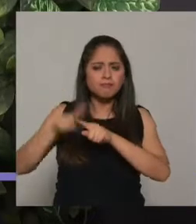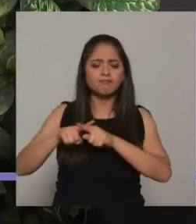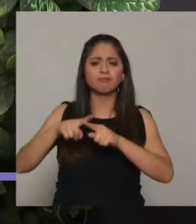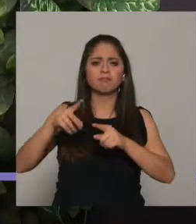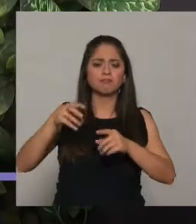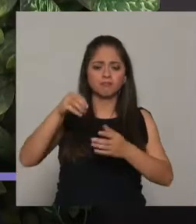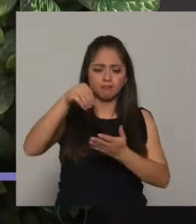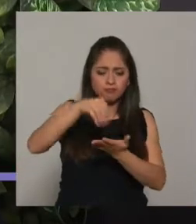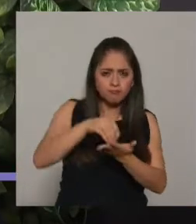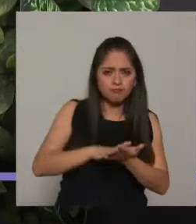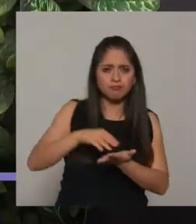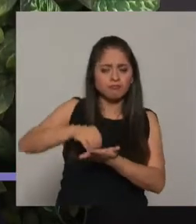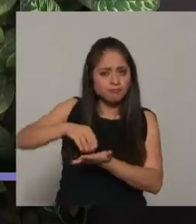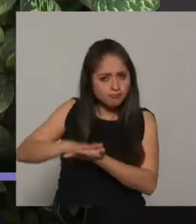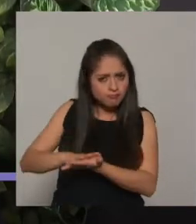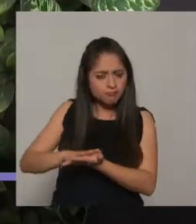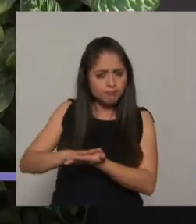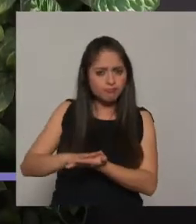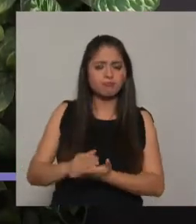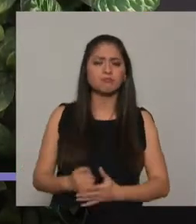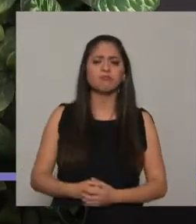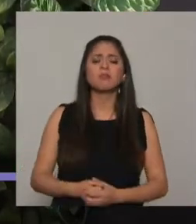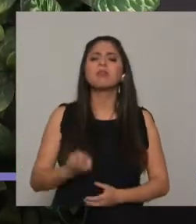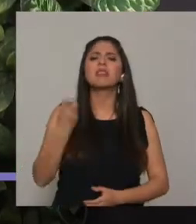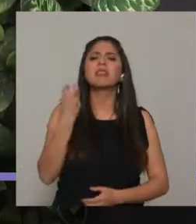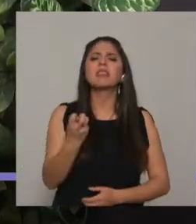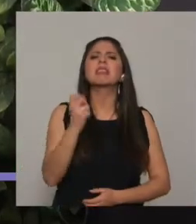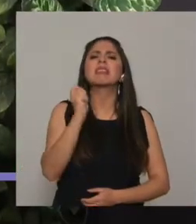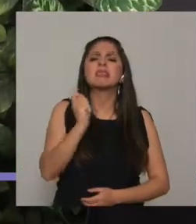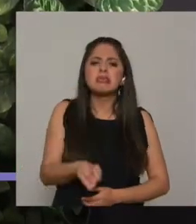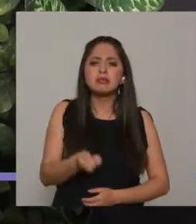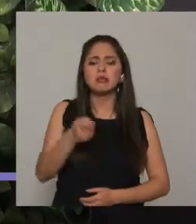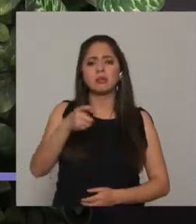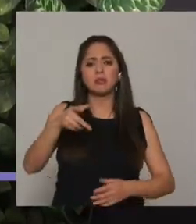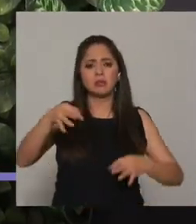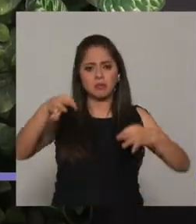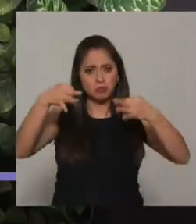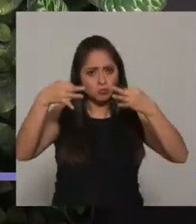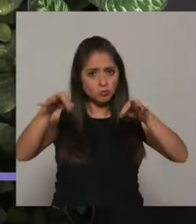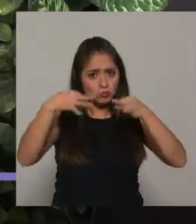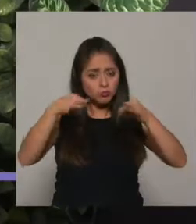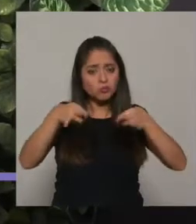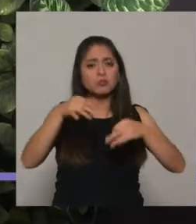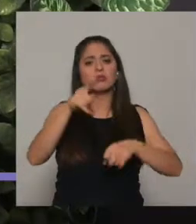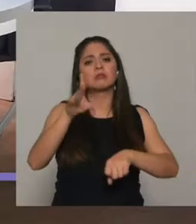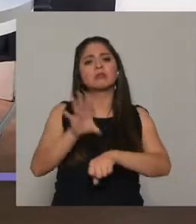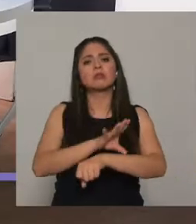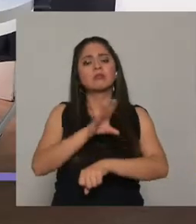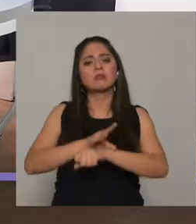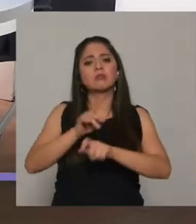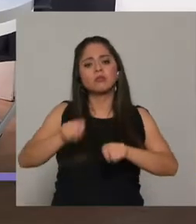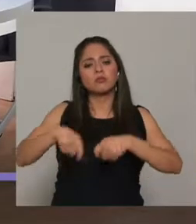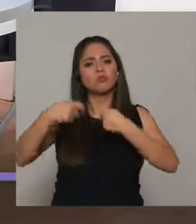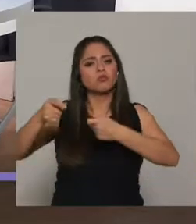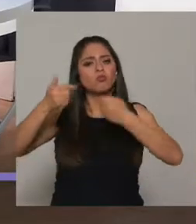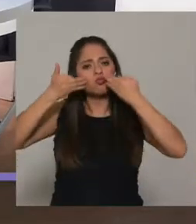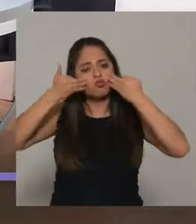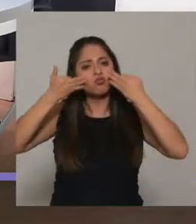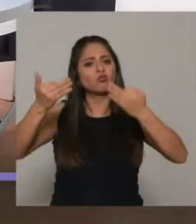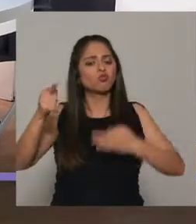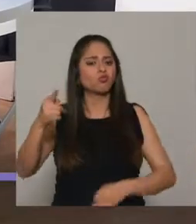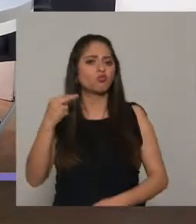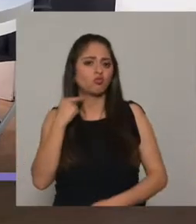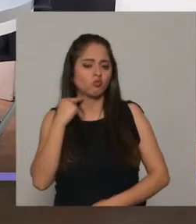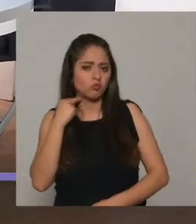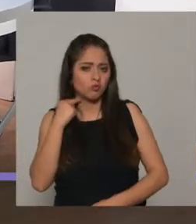¿Sí? Lo que garantiza un instrumento electrónico por parte de los notarios es que el